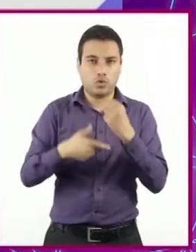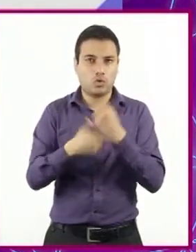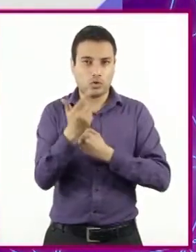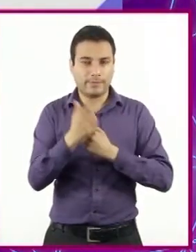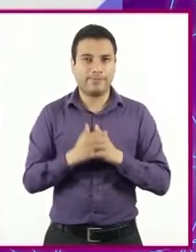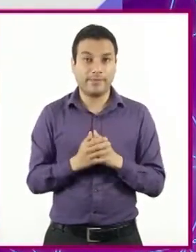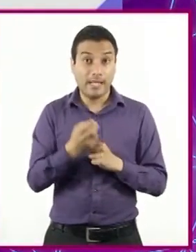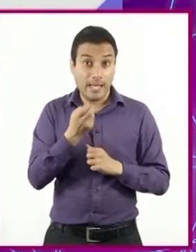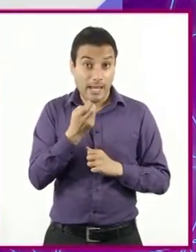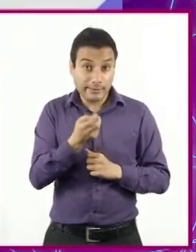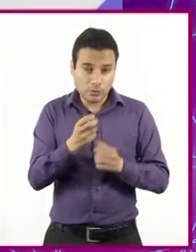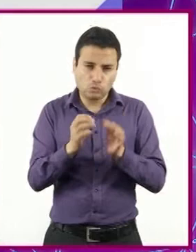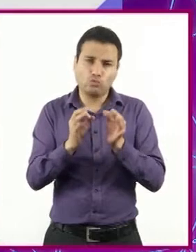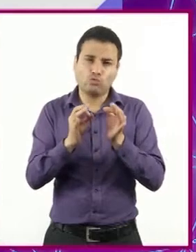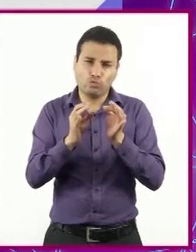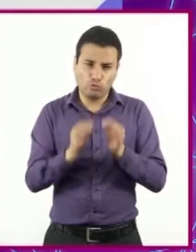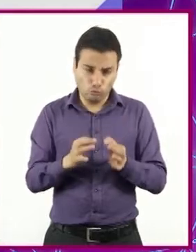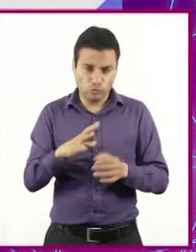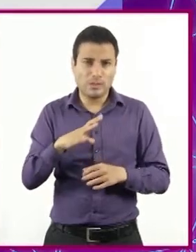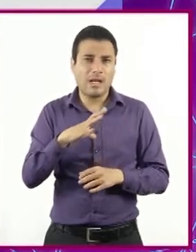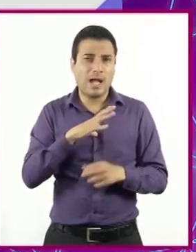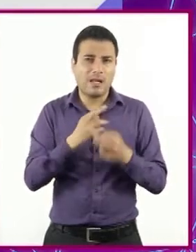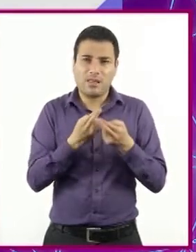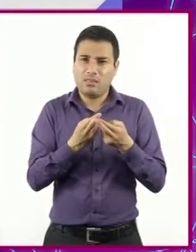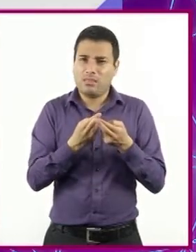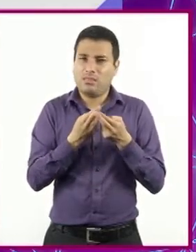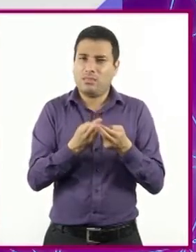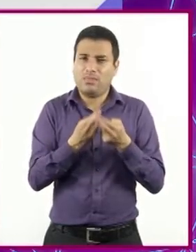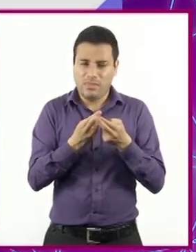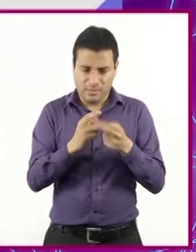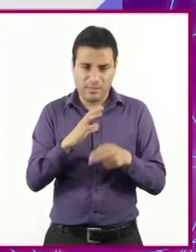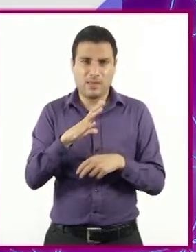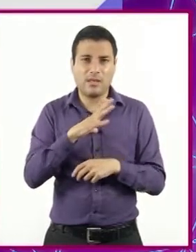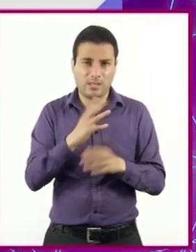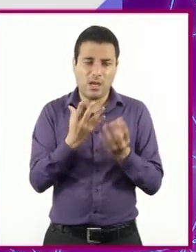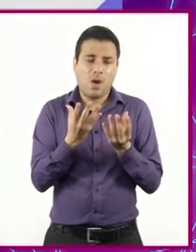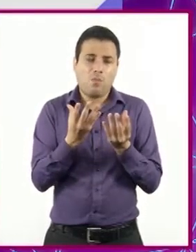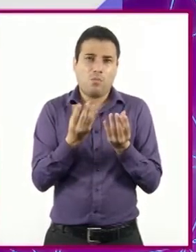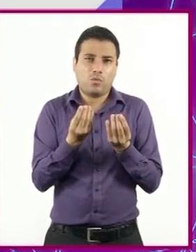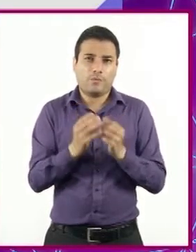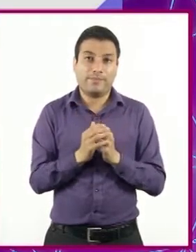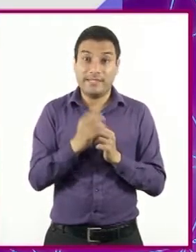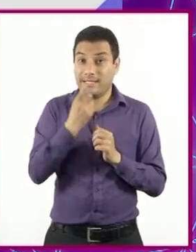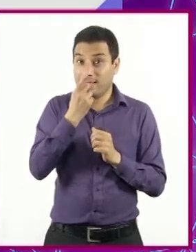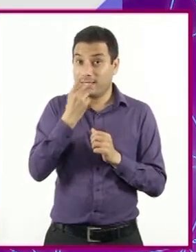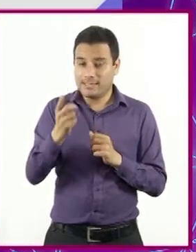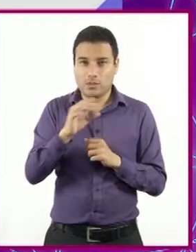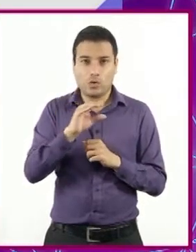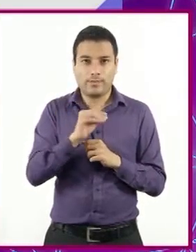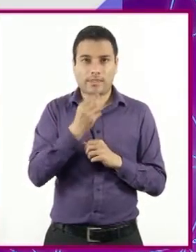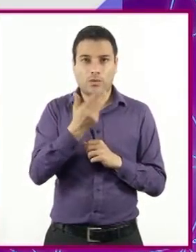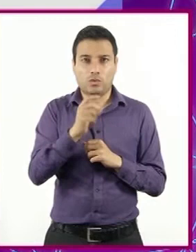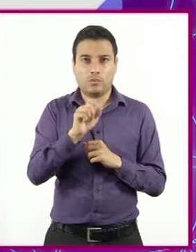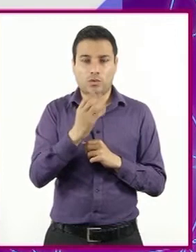el compuesto más abundante de los isótopos estables del carbono. Se estima en 98.9% su abundancia